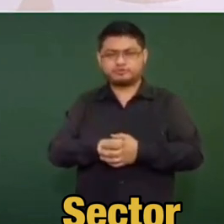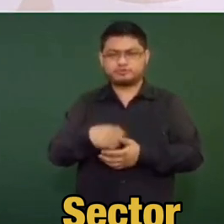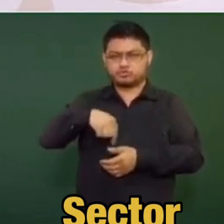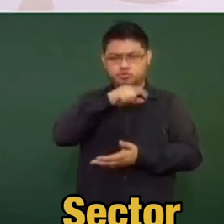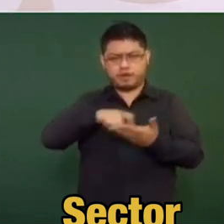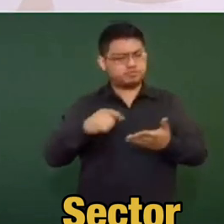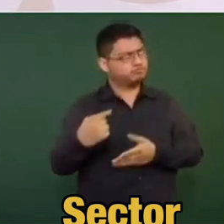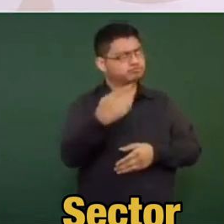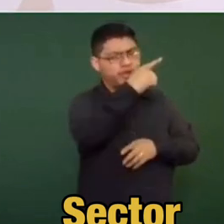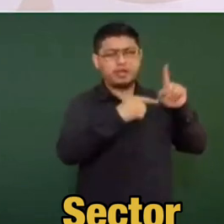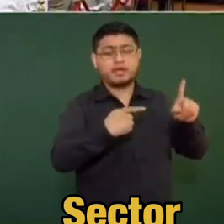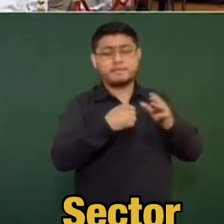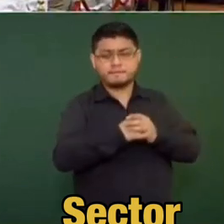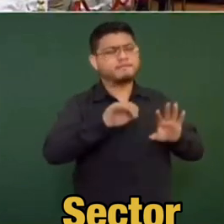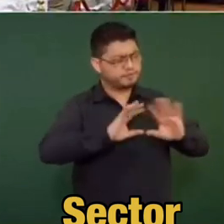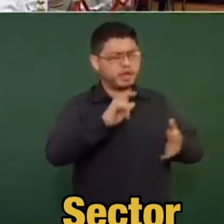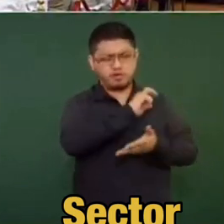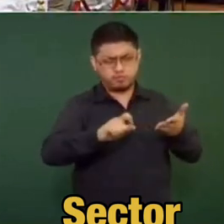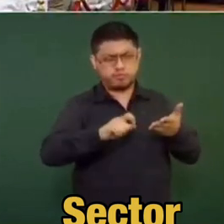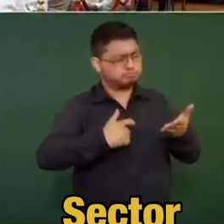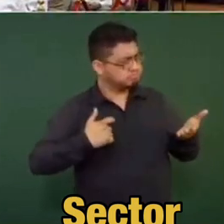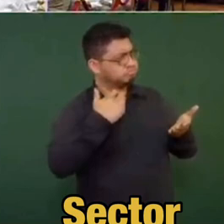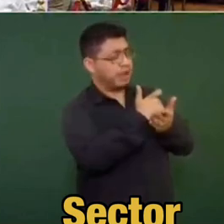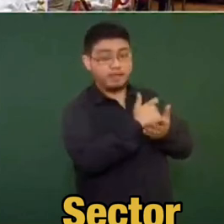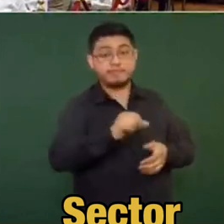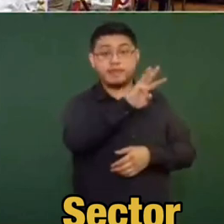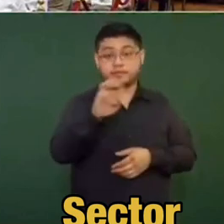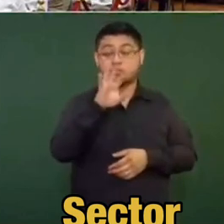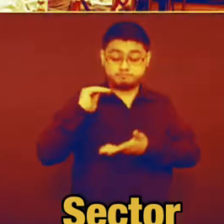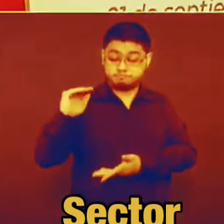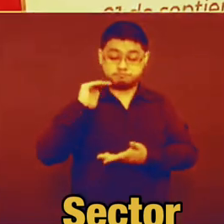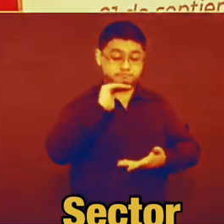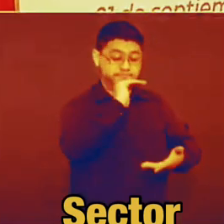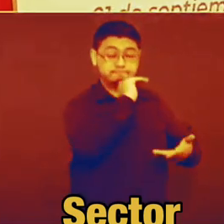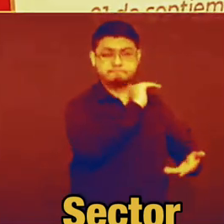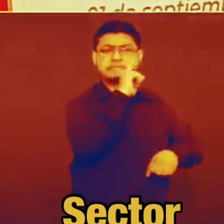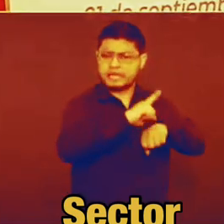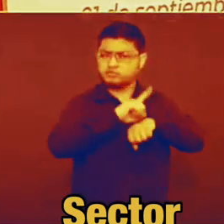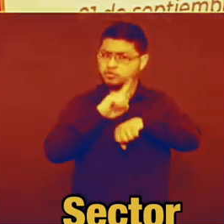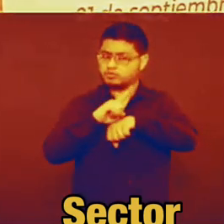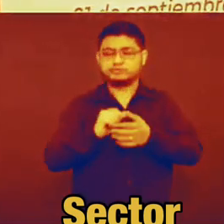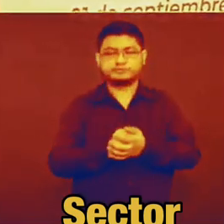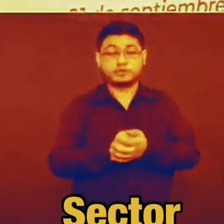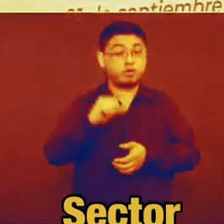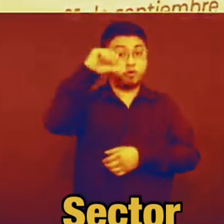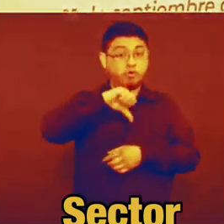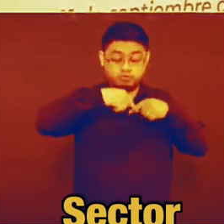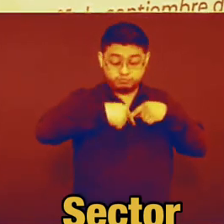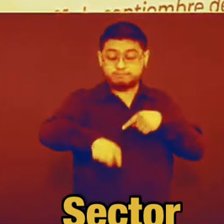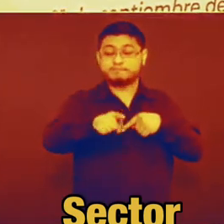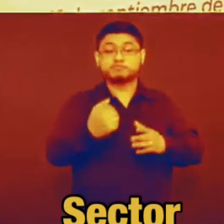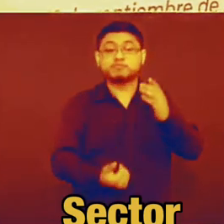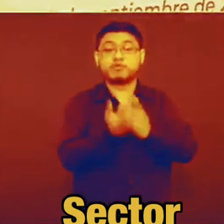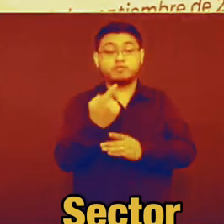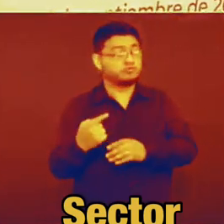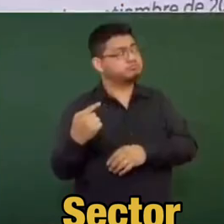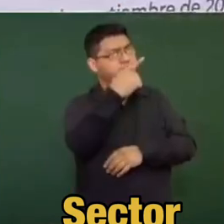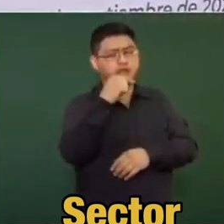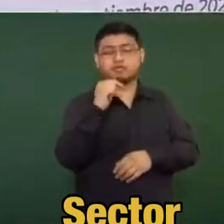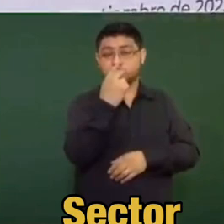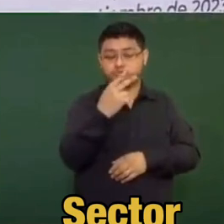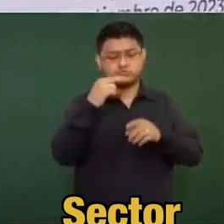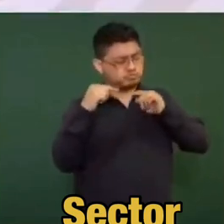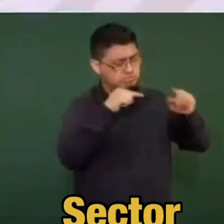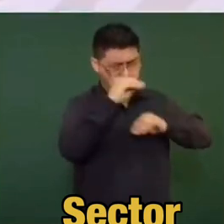compramos en Houston, ya se pagó y procesa 340.000 barriles diarios. Hoy va a empezar a producir petrolíferos la nueva refinería de Dos Bocas.